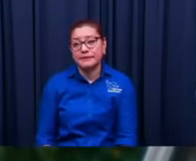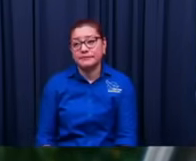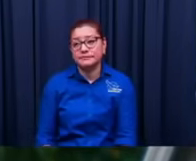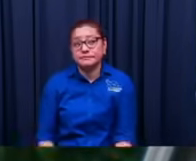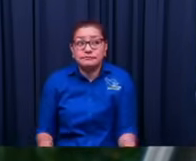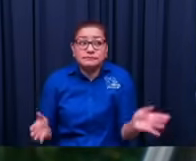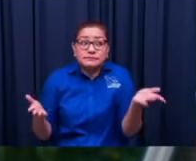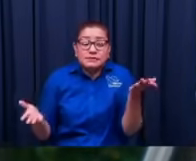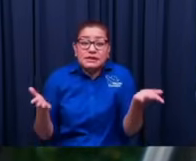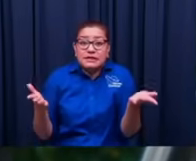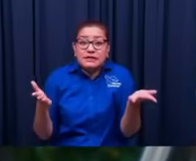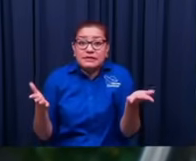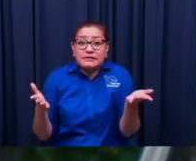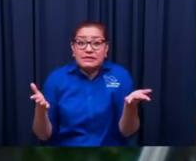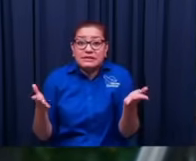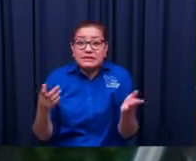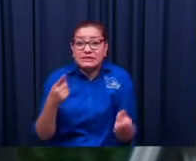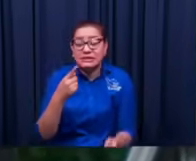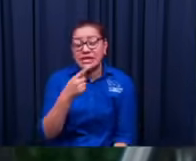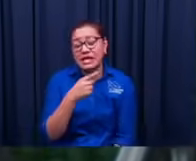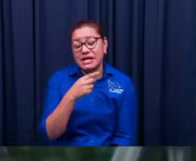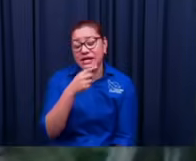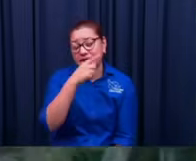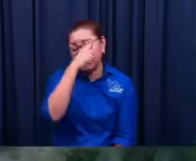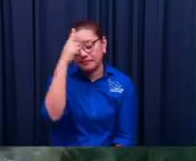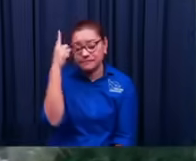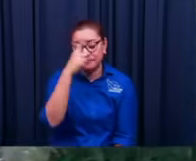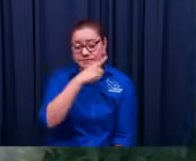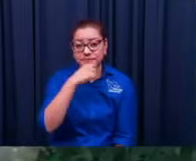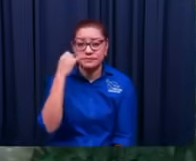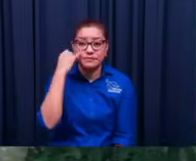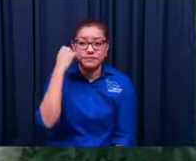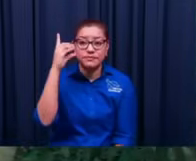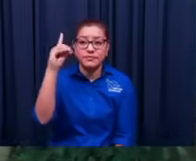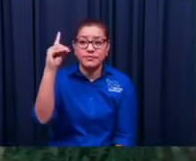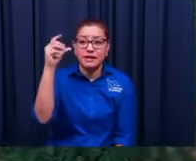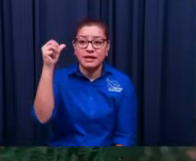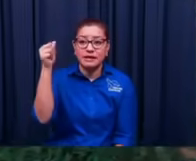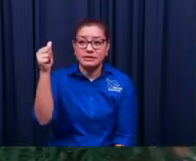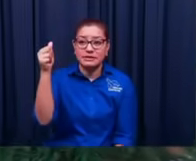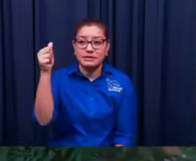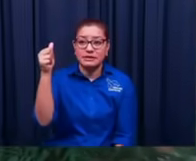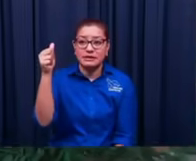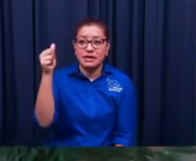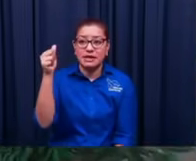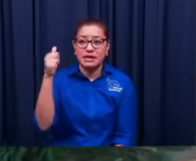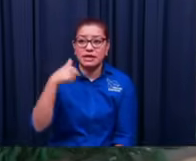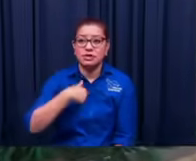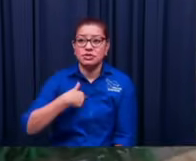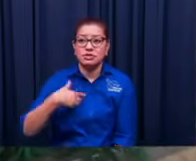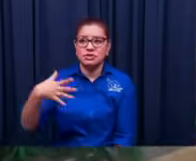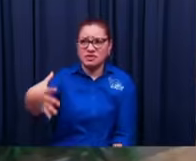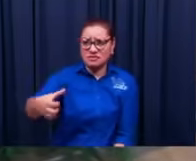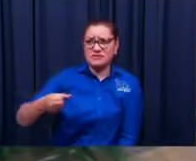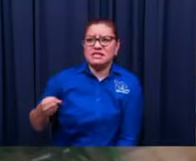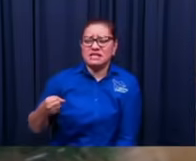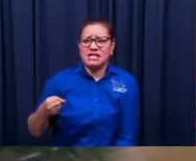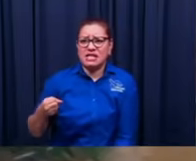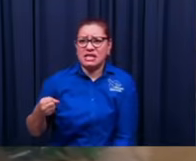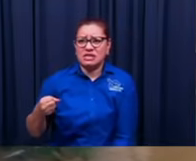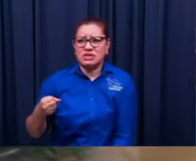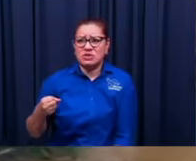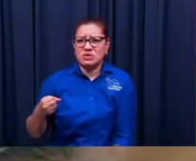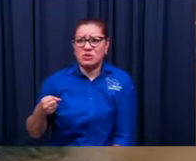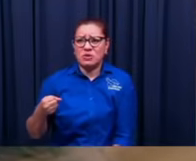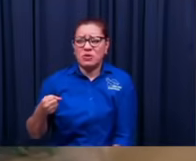¿No será que se va a conseguir incluso SIDA? Y que como pastor yo le estoy obligando a ella a que lo reciba para que